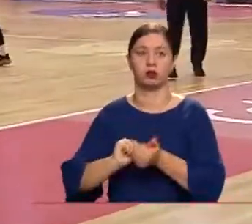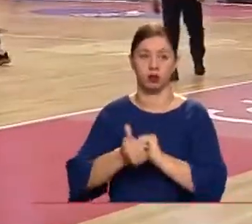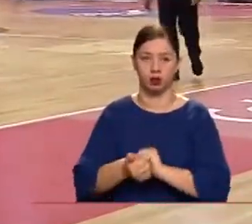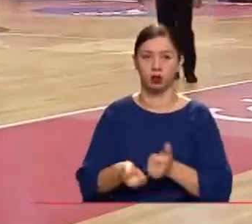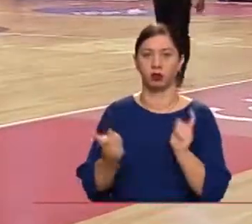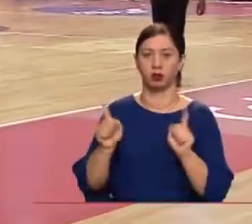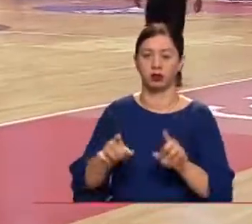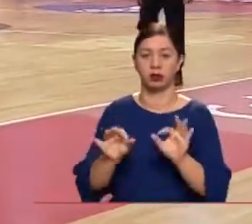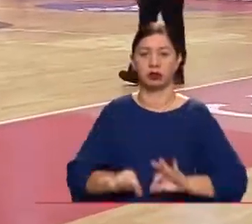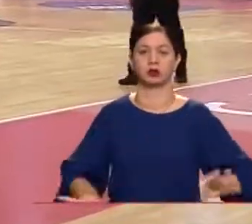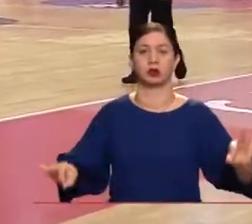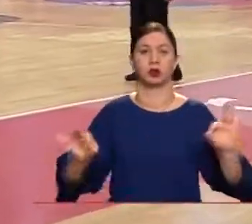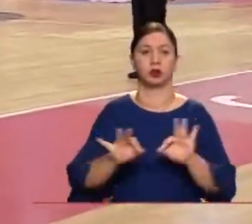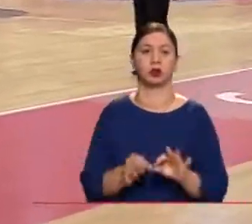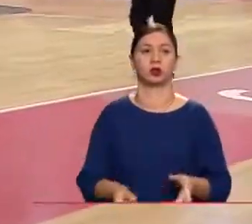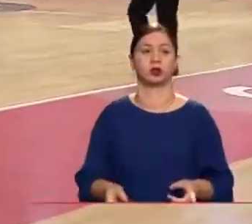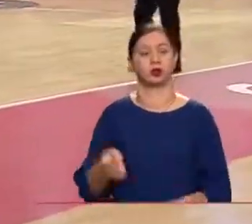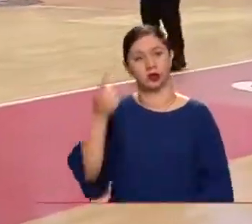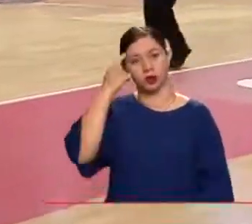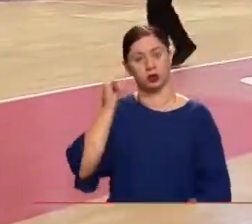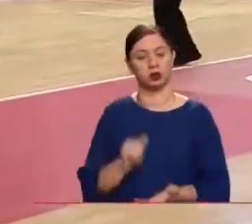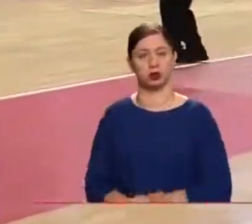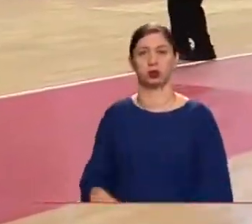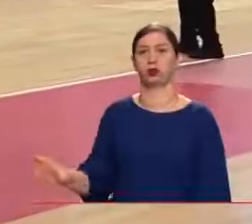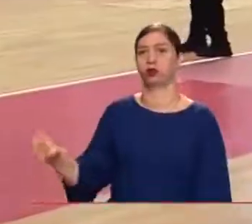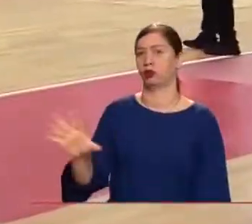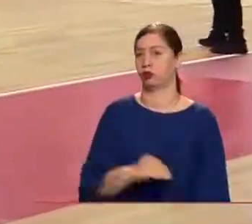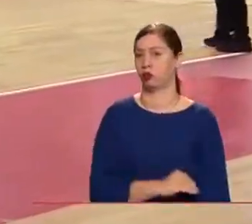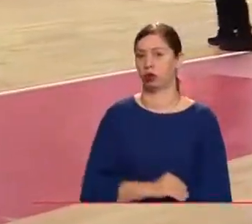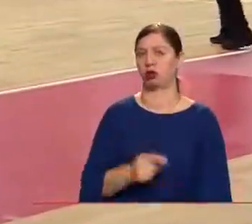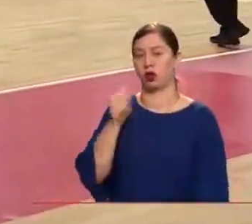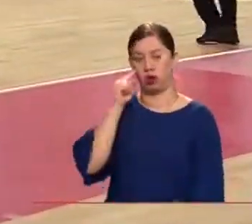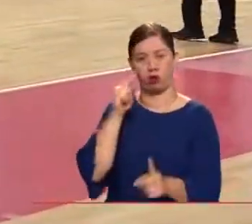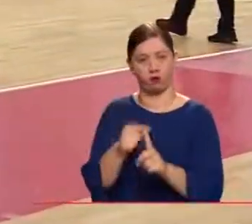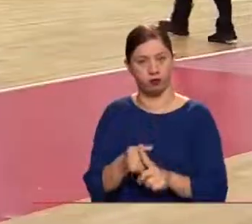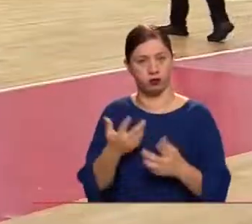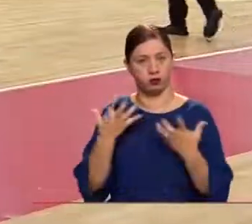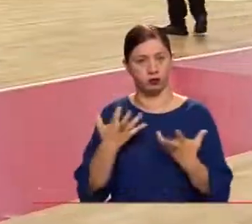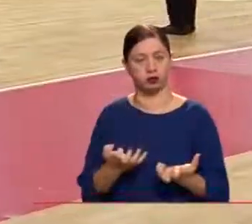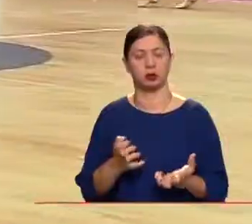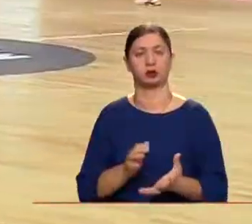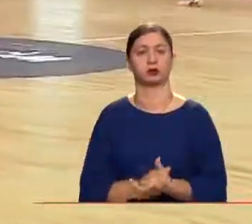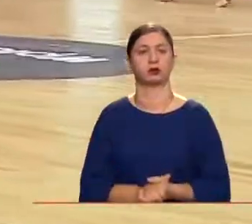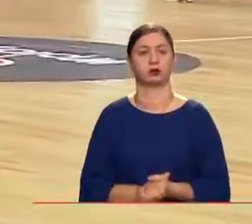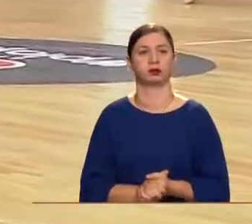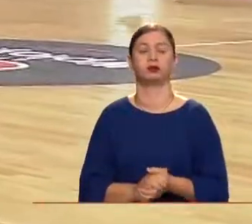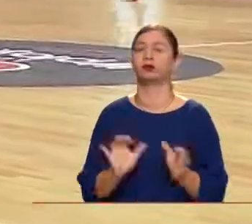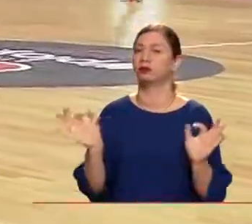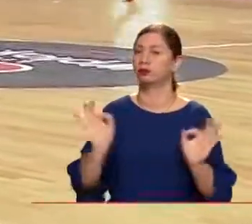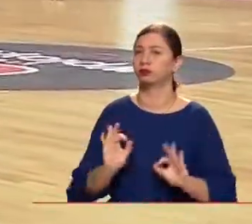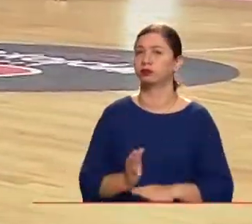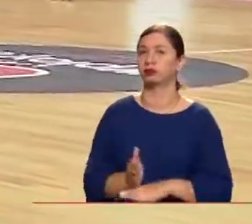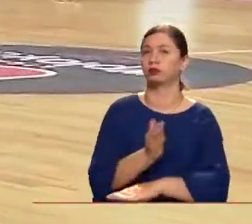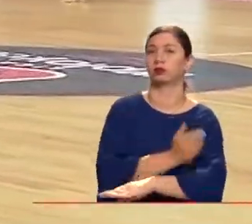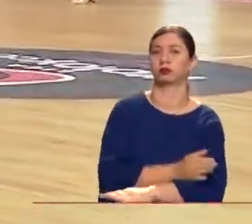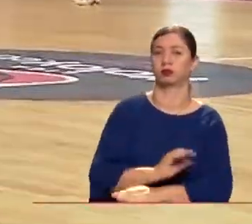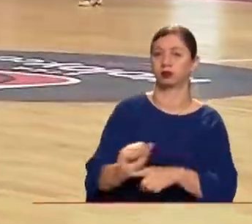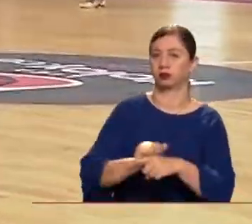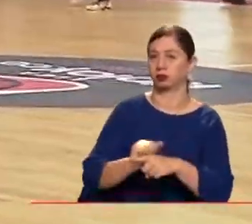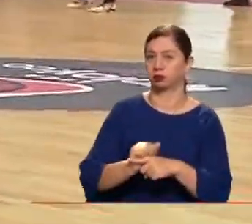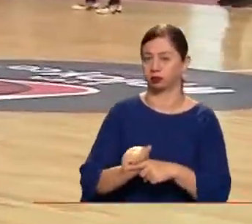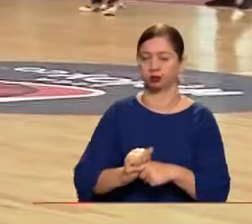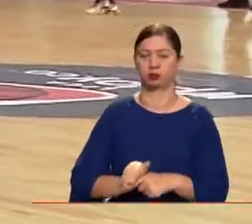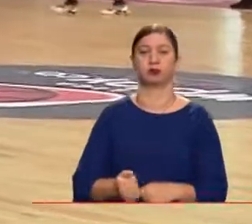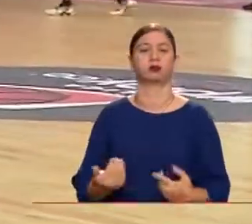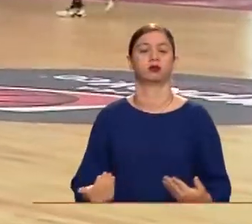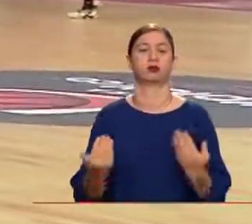reto importante. Y creo que todas compartimos esa intención de dar siempre lo mejor. La preparación previa de las delegaciones